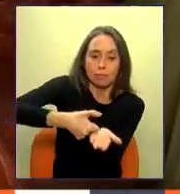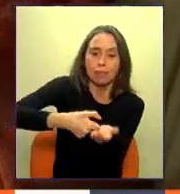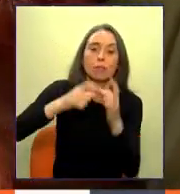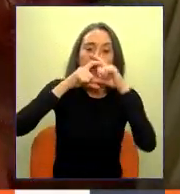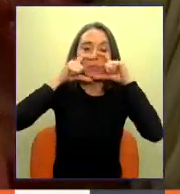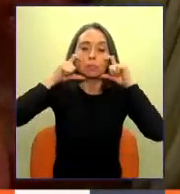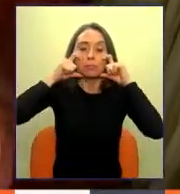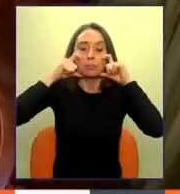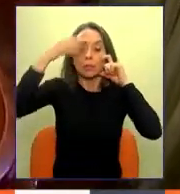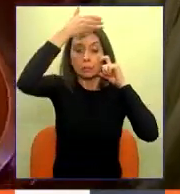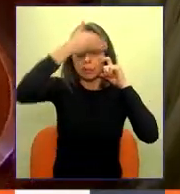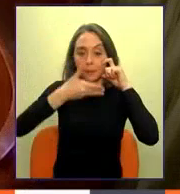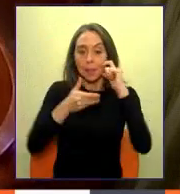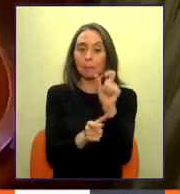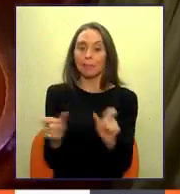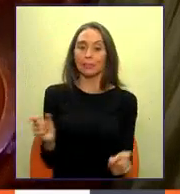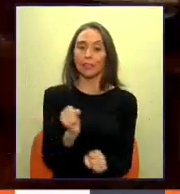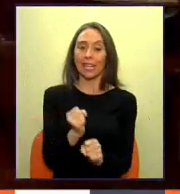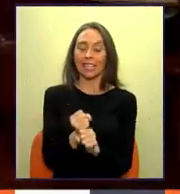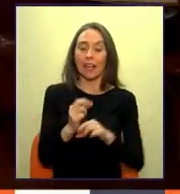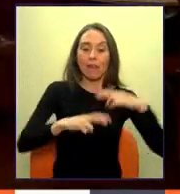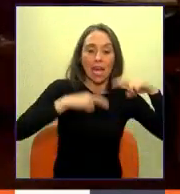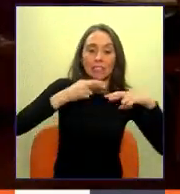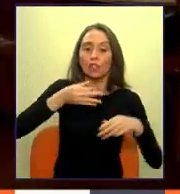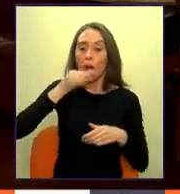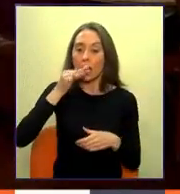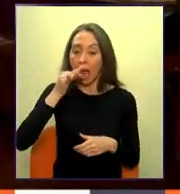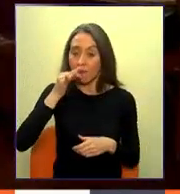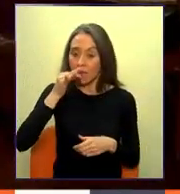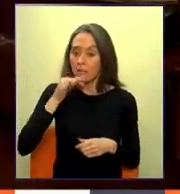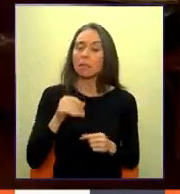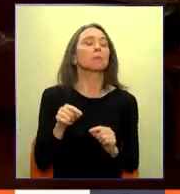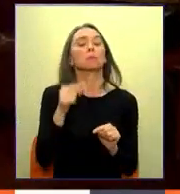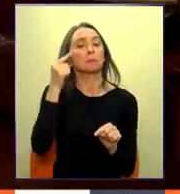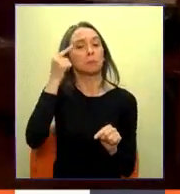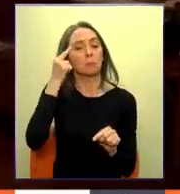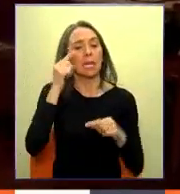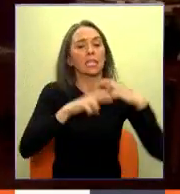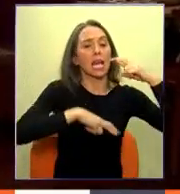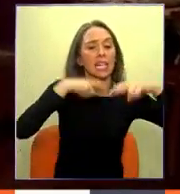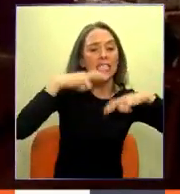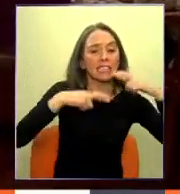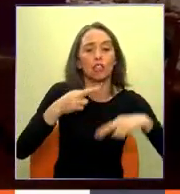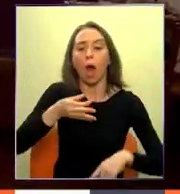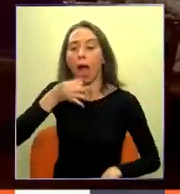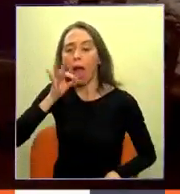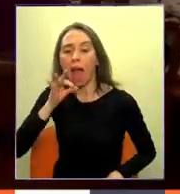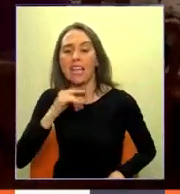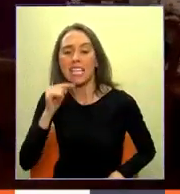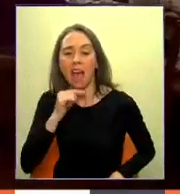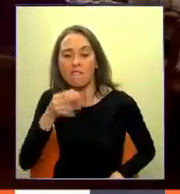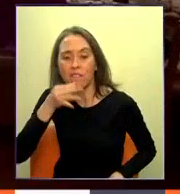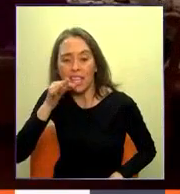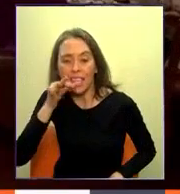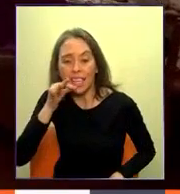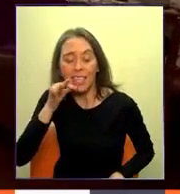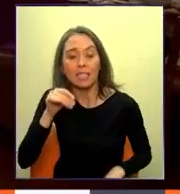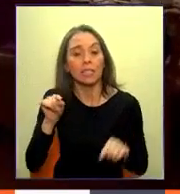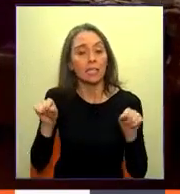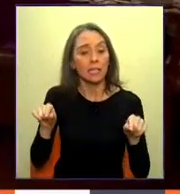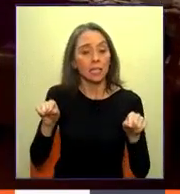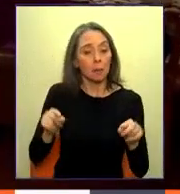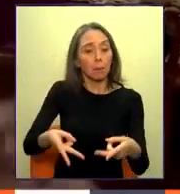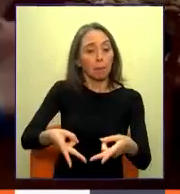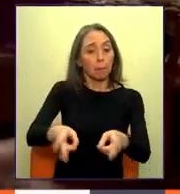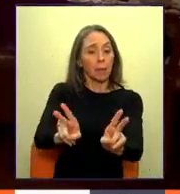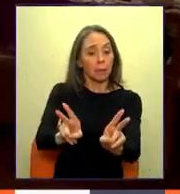quienes trabajan en estos recintos. No va a ser, digamos, los restaurantes, los cafés, los que van a